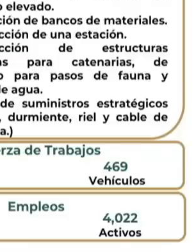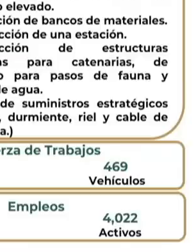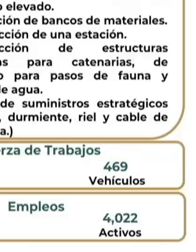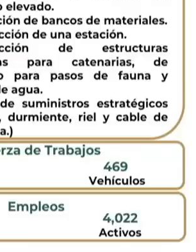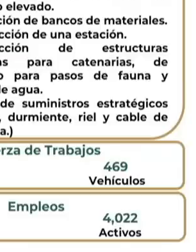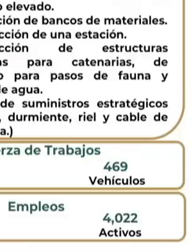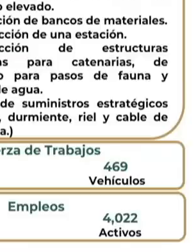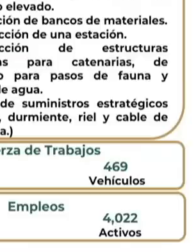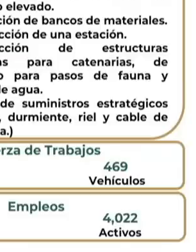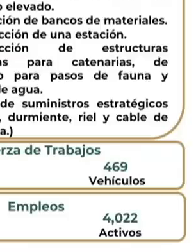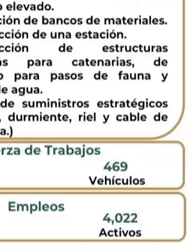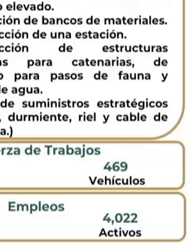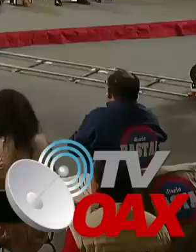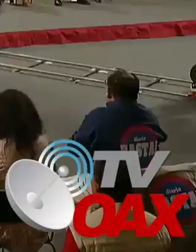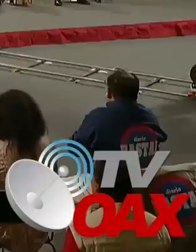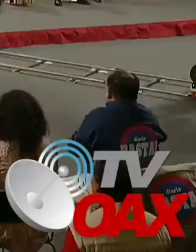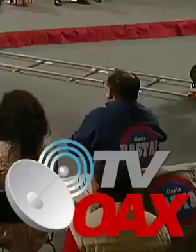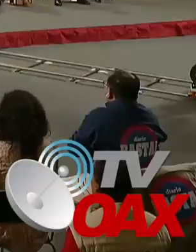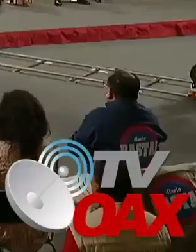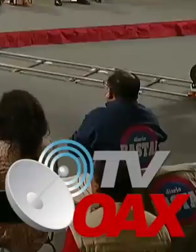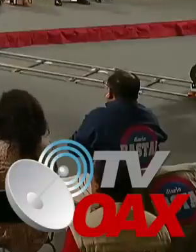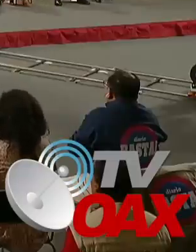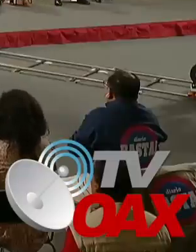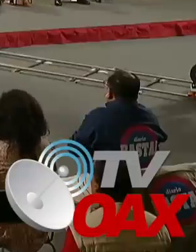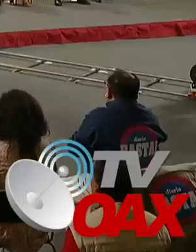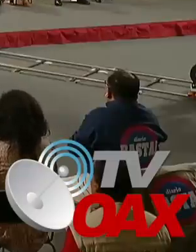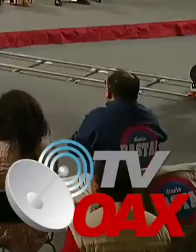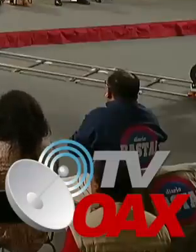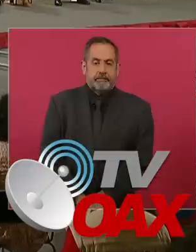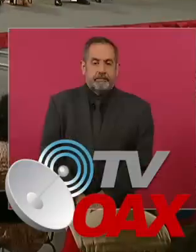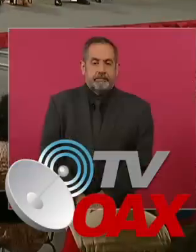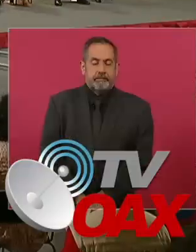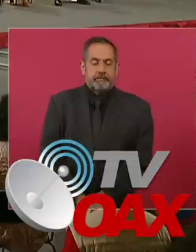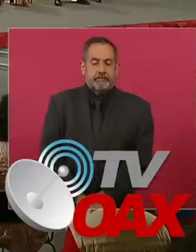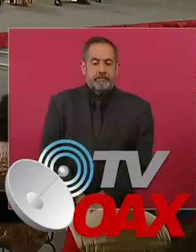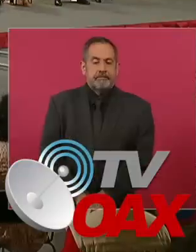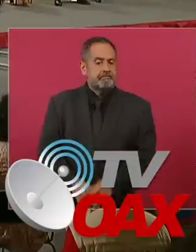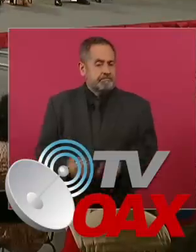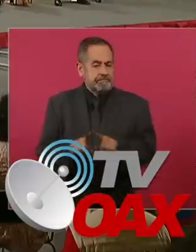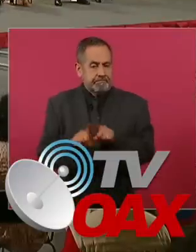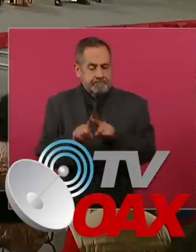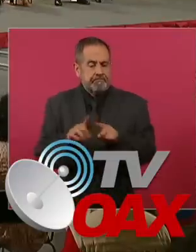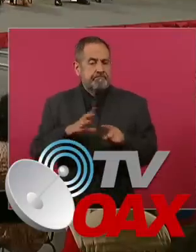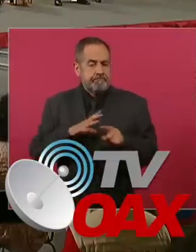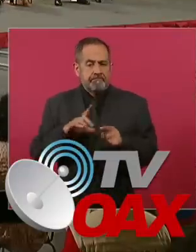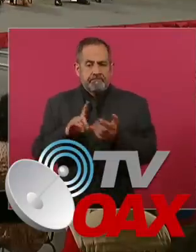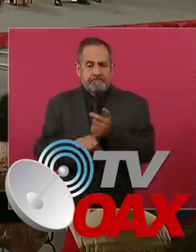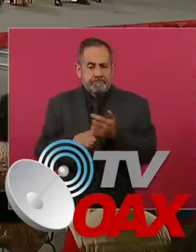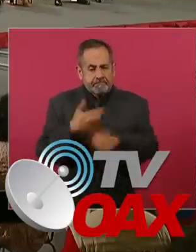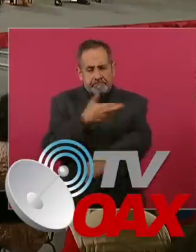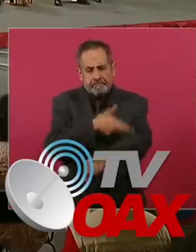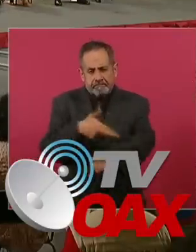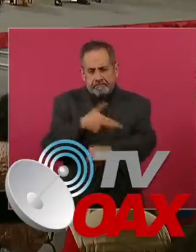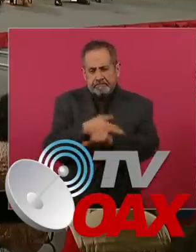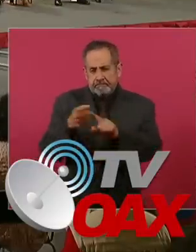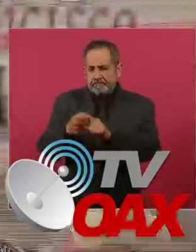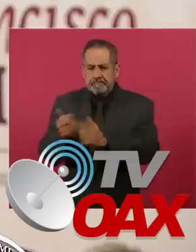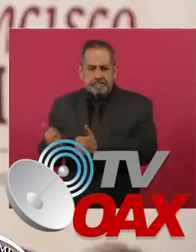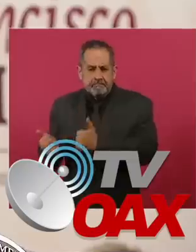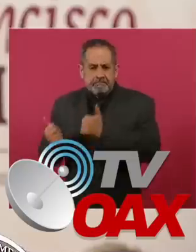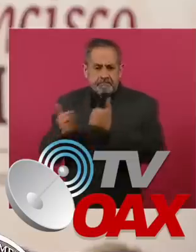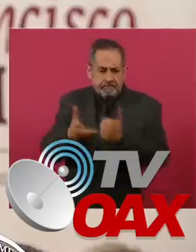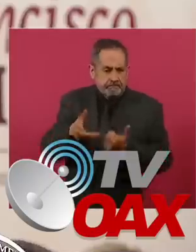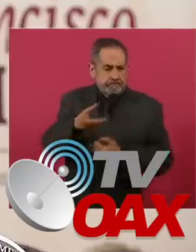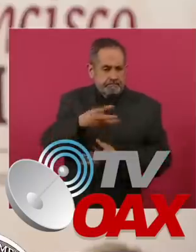de fauna y las obras de drenaje transversal. Independientemente de ello, llevamos una cadena logística de suministros donde